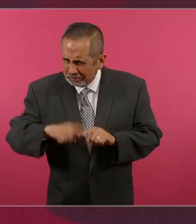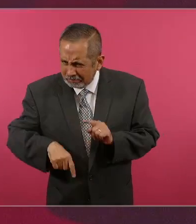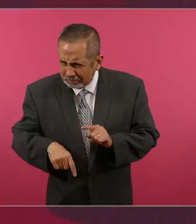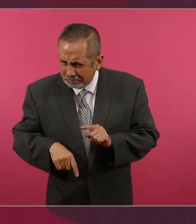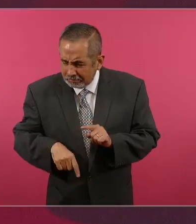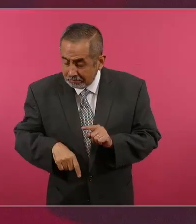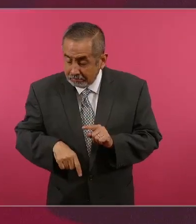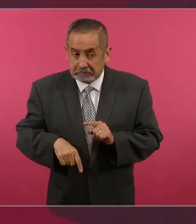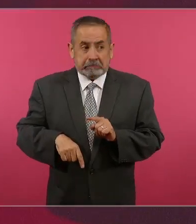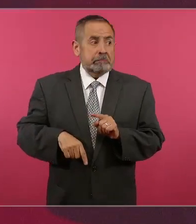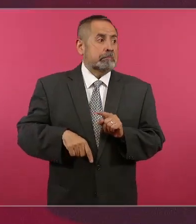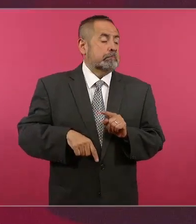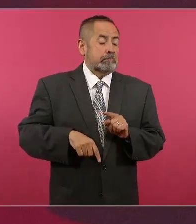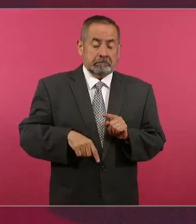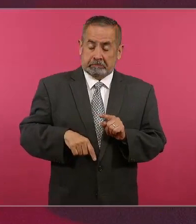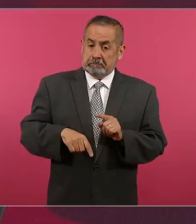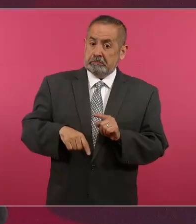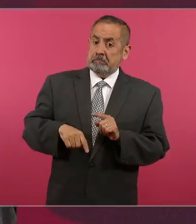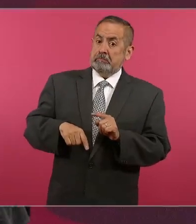Ah.